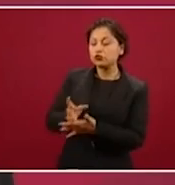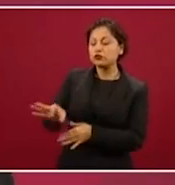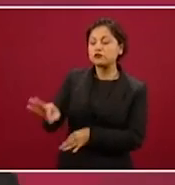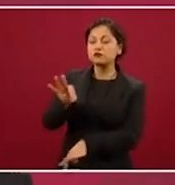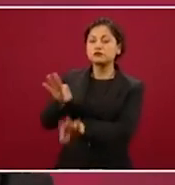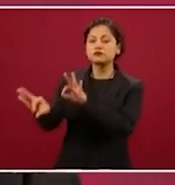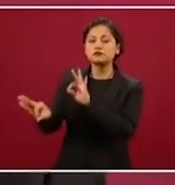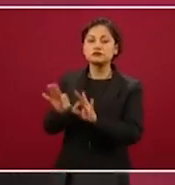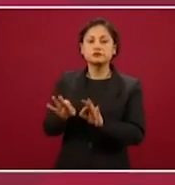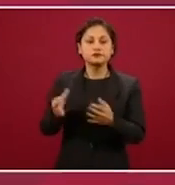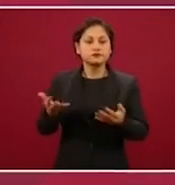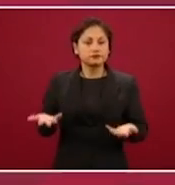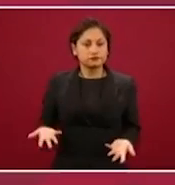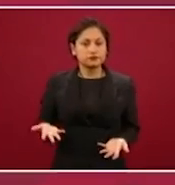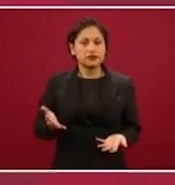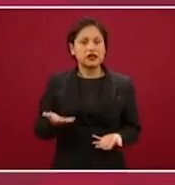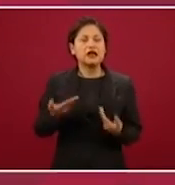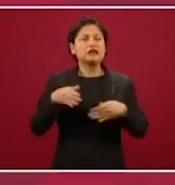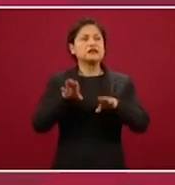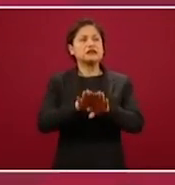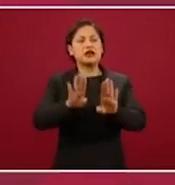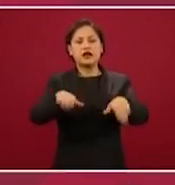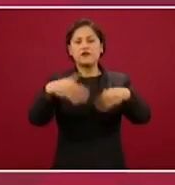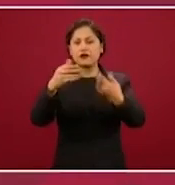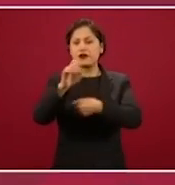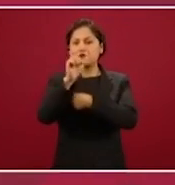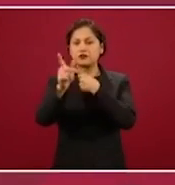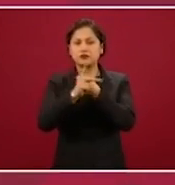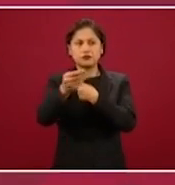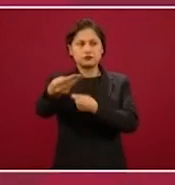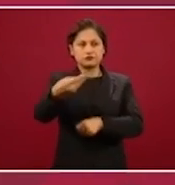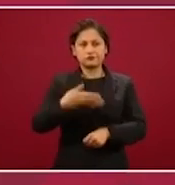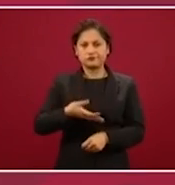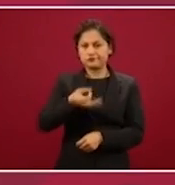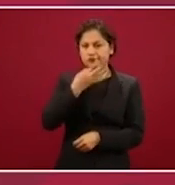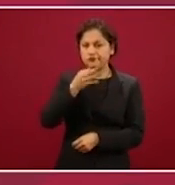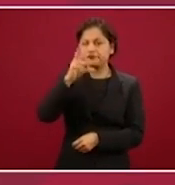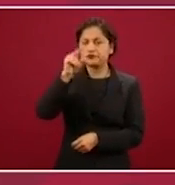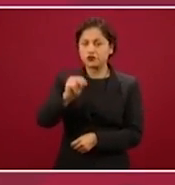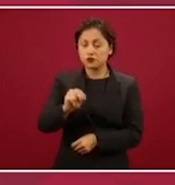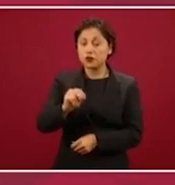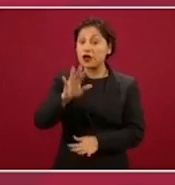Y se daban casos en donde una empresa